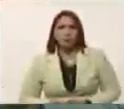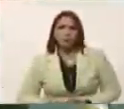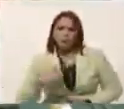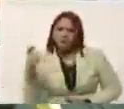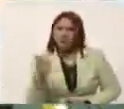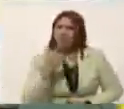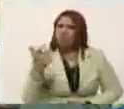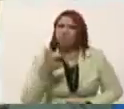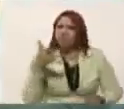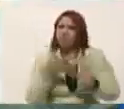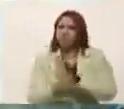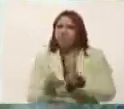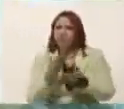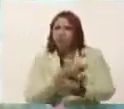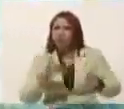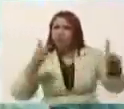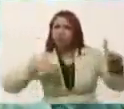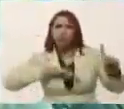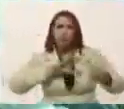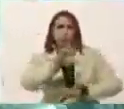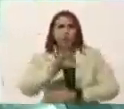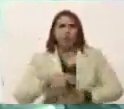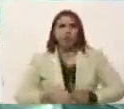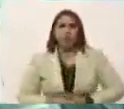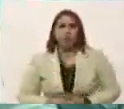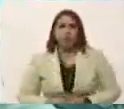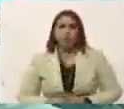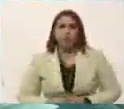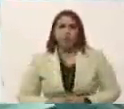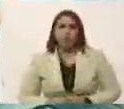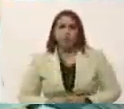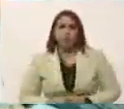Busquen en la dignidad de nuestra patria.